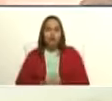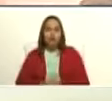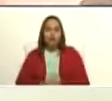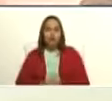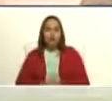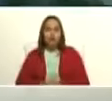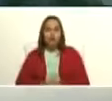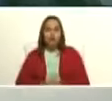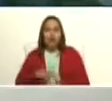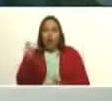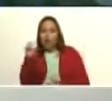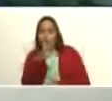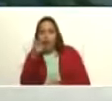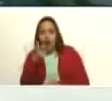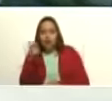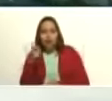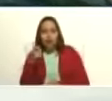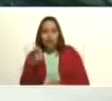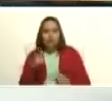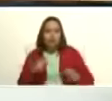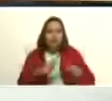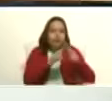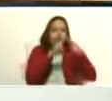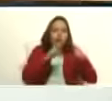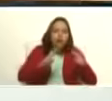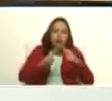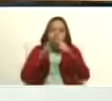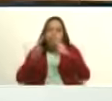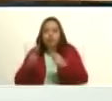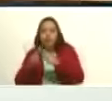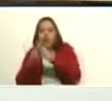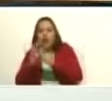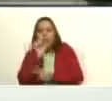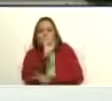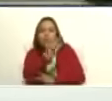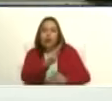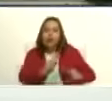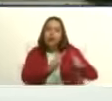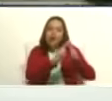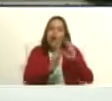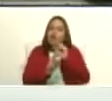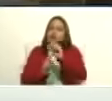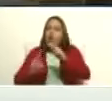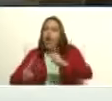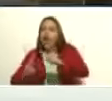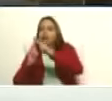buscando los puntos que nos unen, los puntos de convergencia